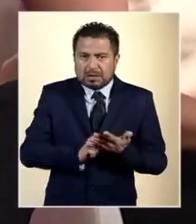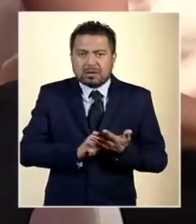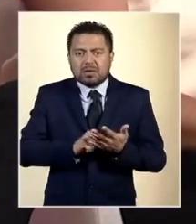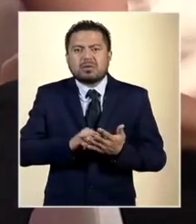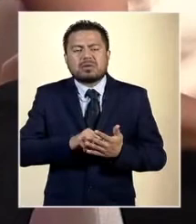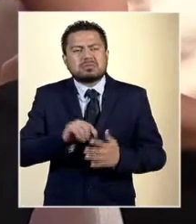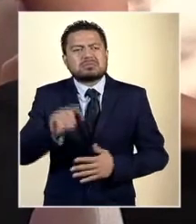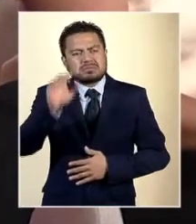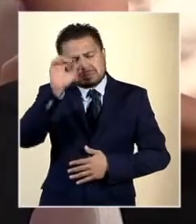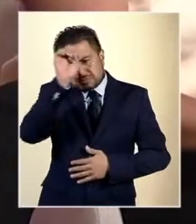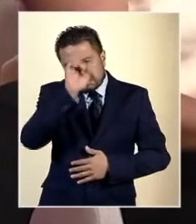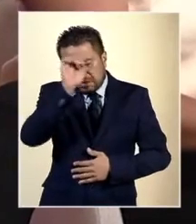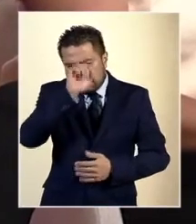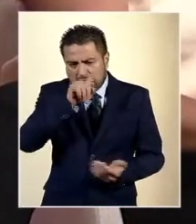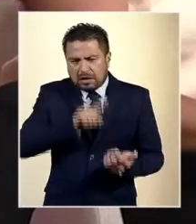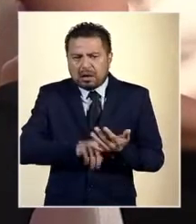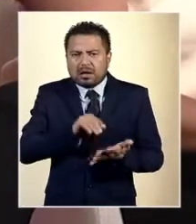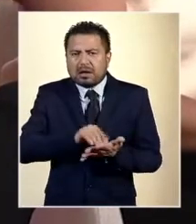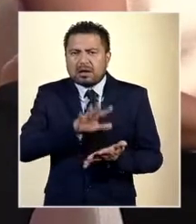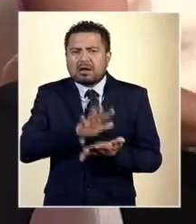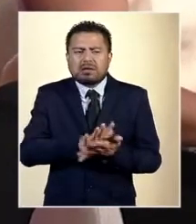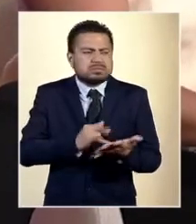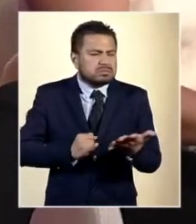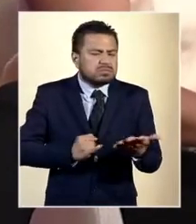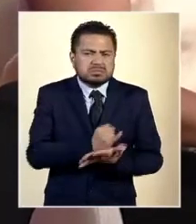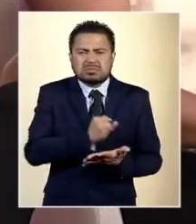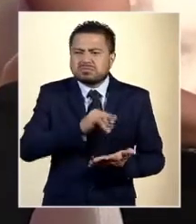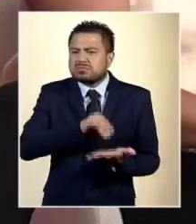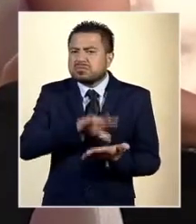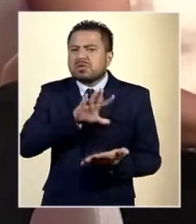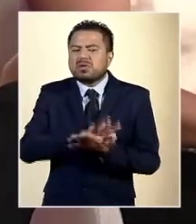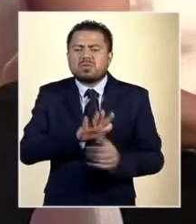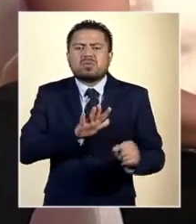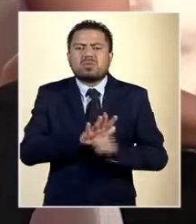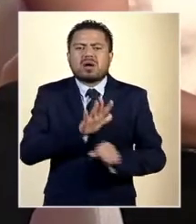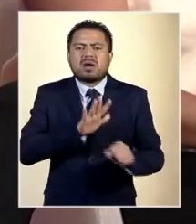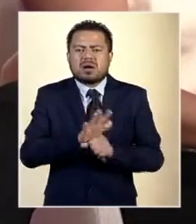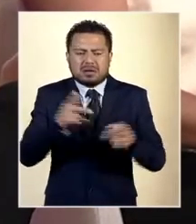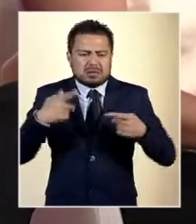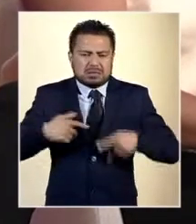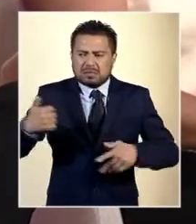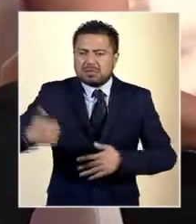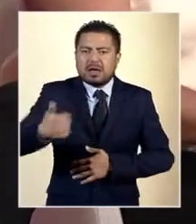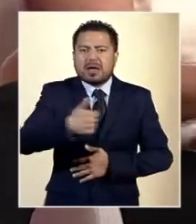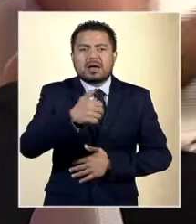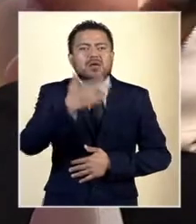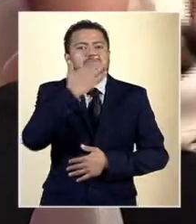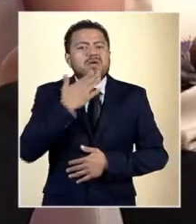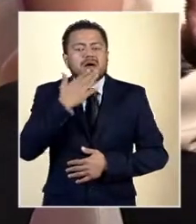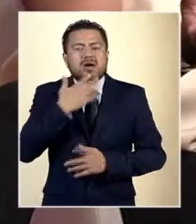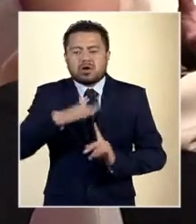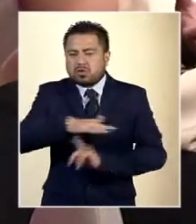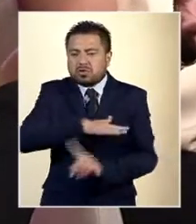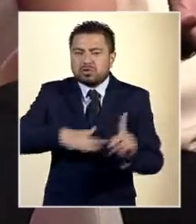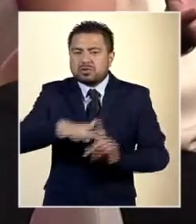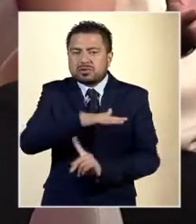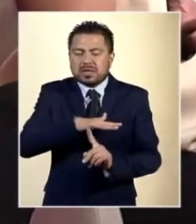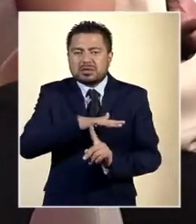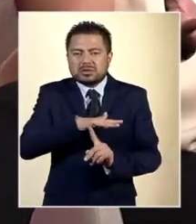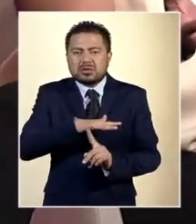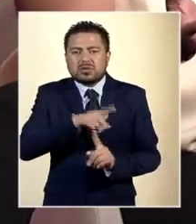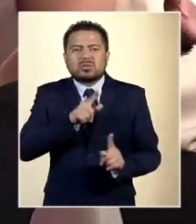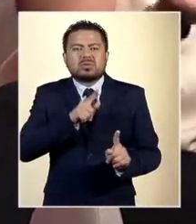una óptica eminentemente de la decisión tomada de un individuo, sino en el contexto